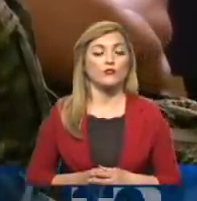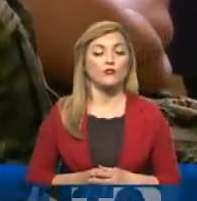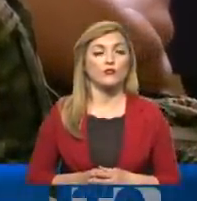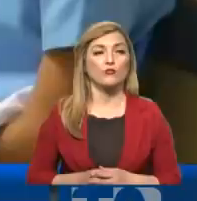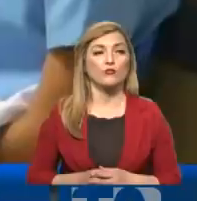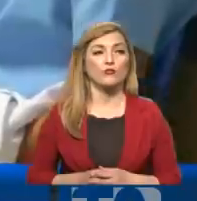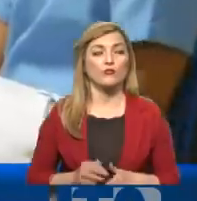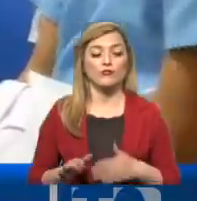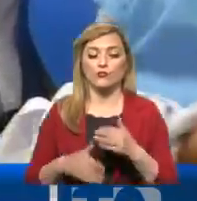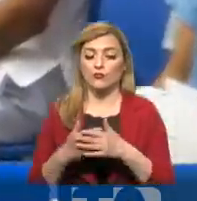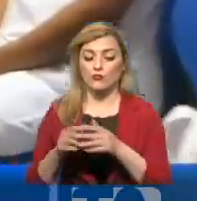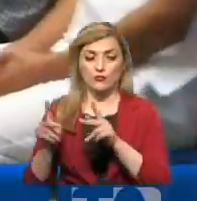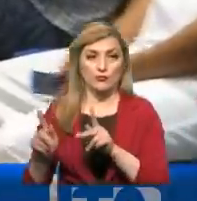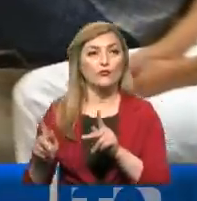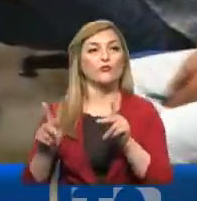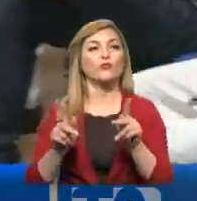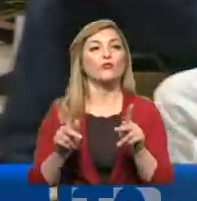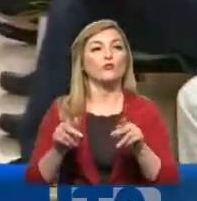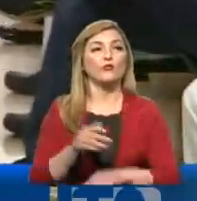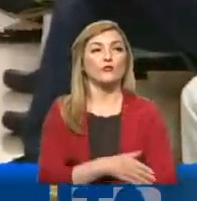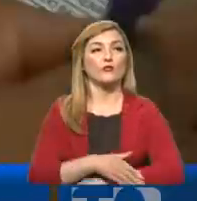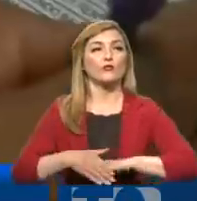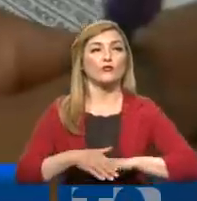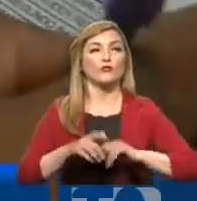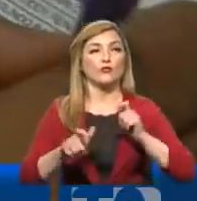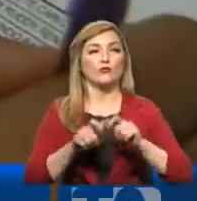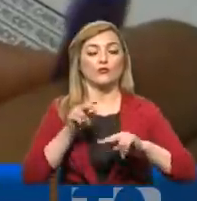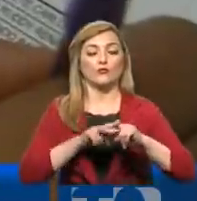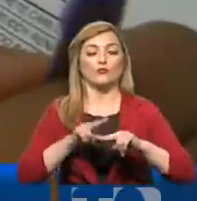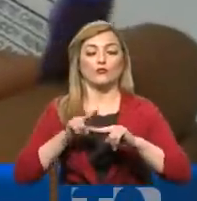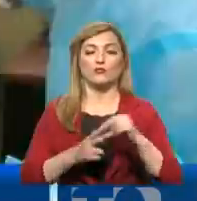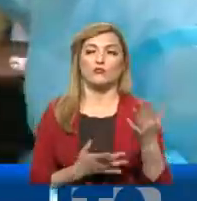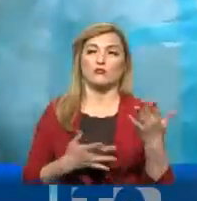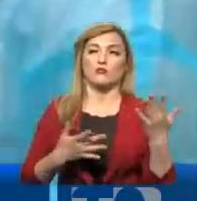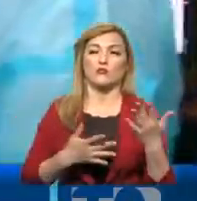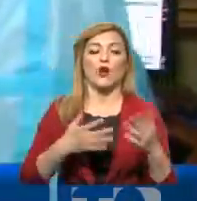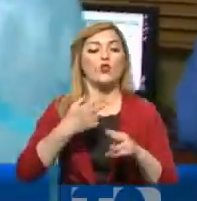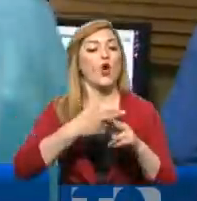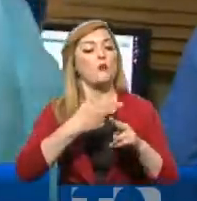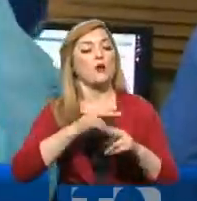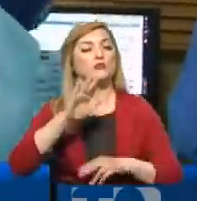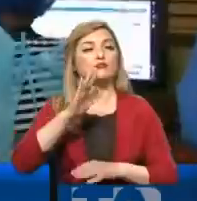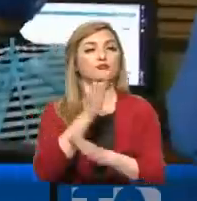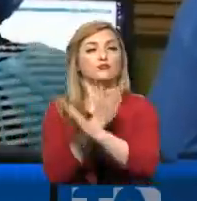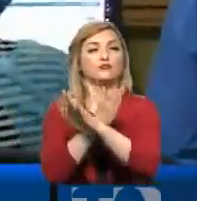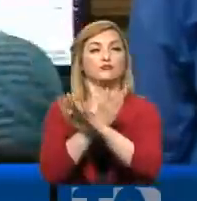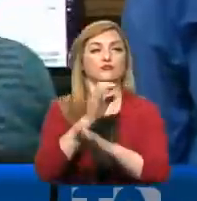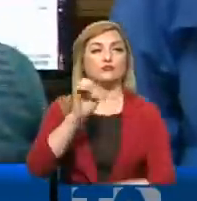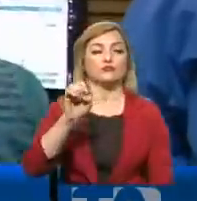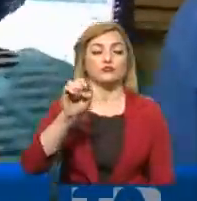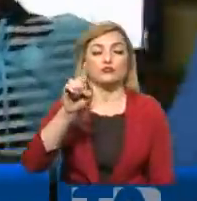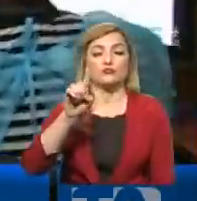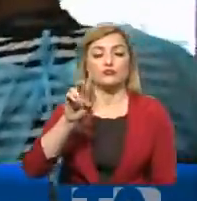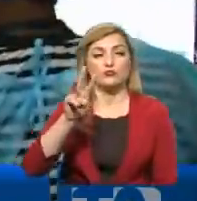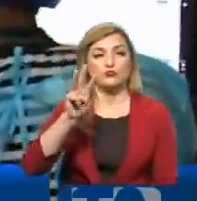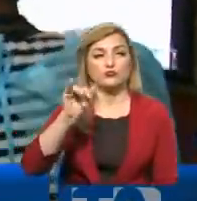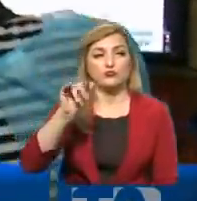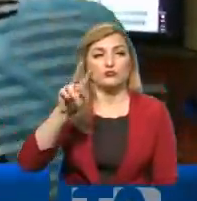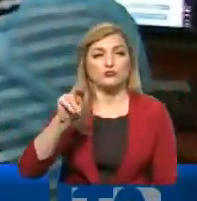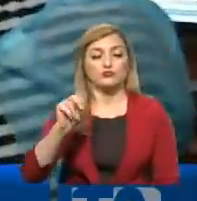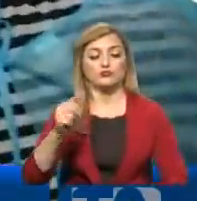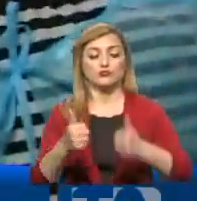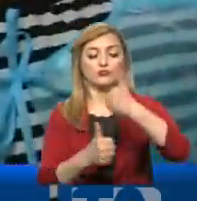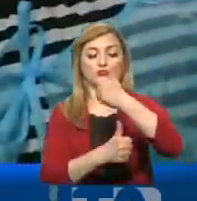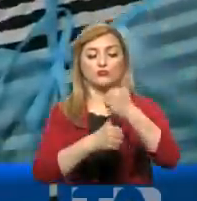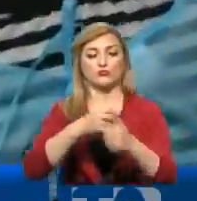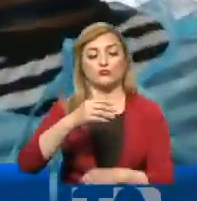Estaba todo listo. En el pasillo esperaban escuchar sus nombres. Fue el turno de Edwin Encarnación, auxiliar de enfermería del